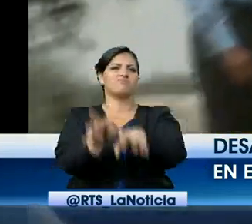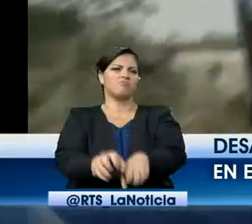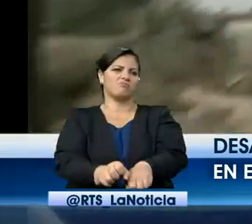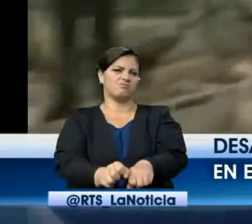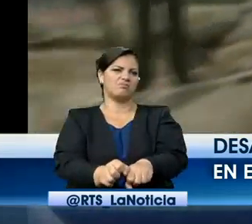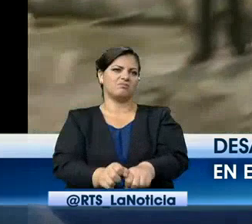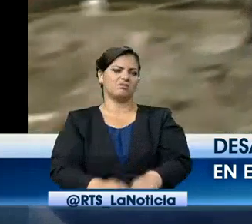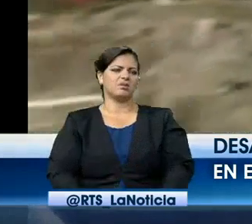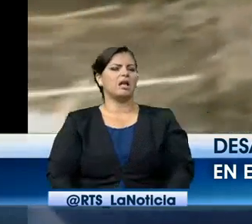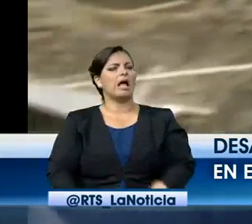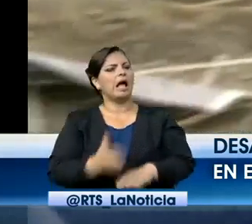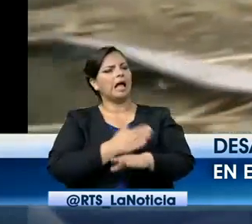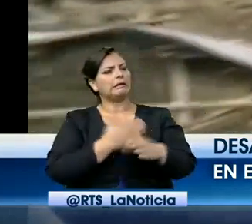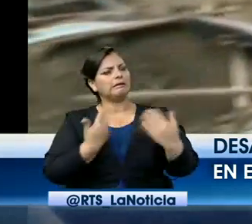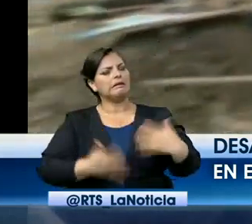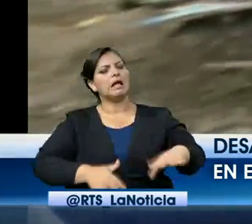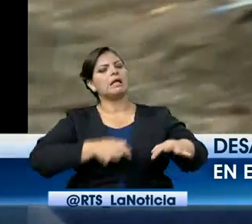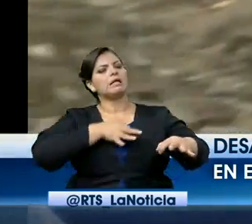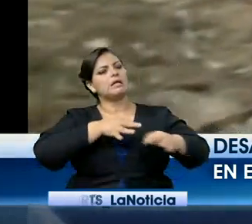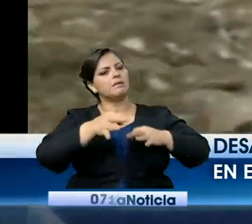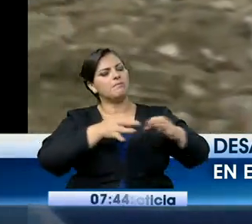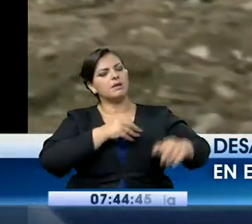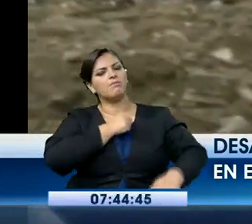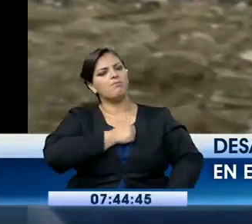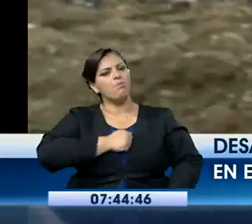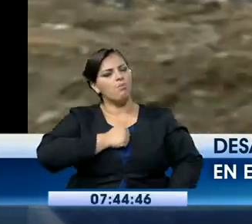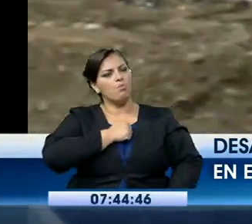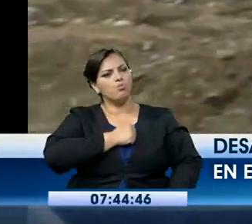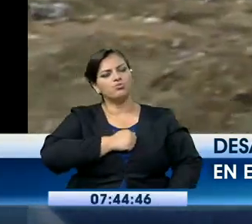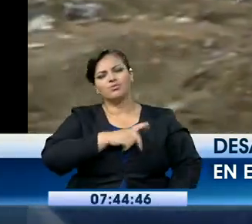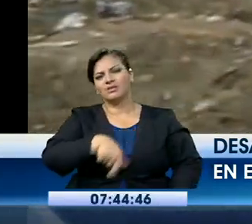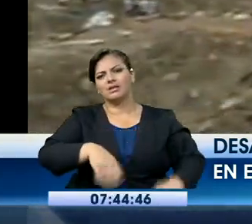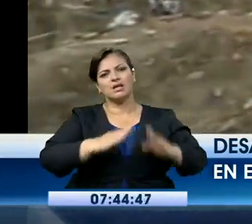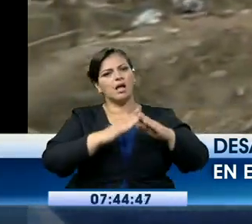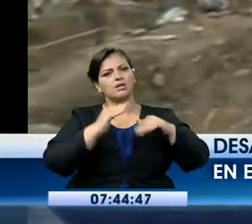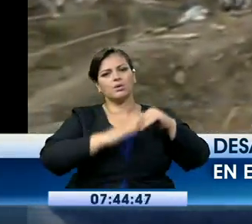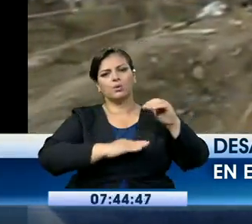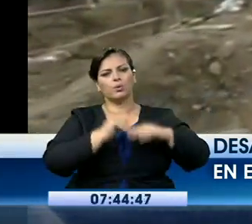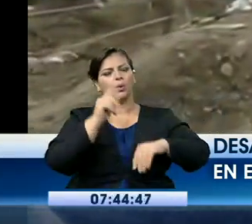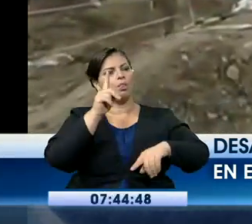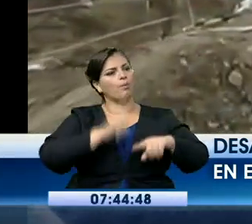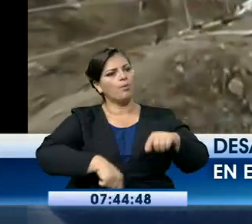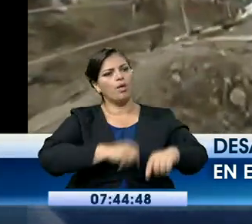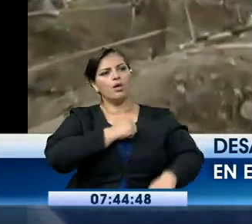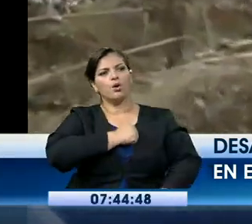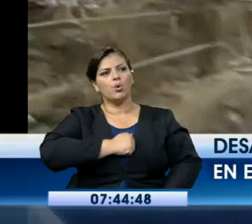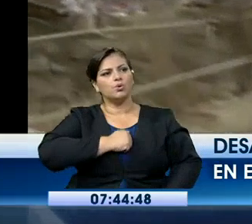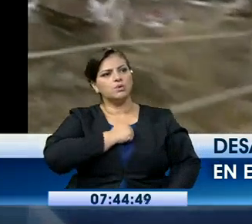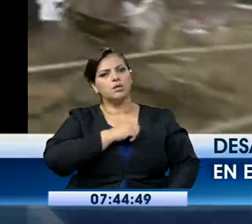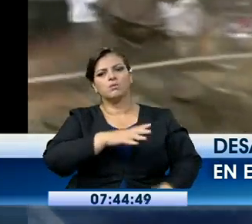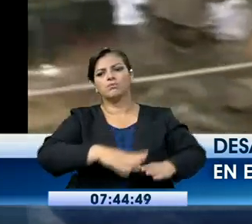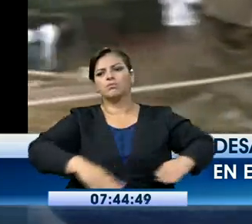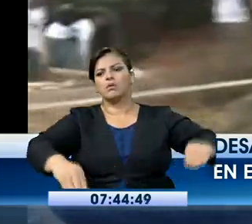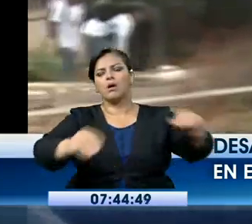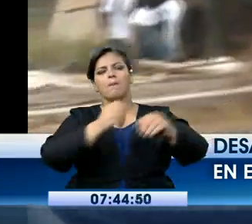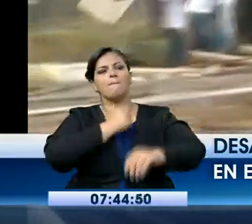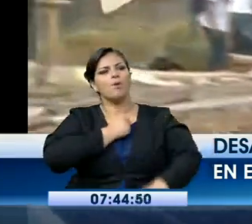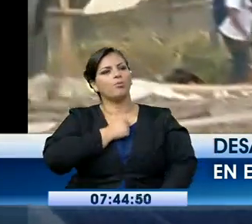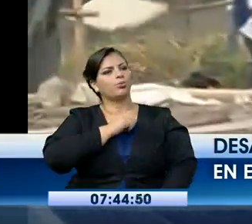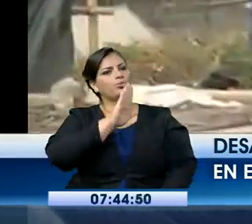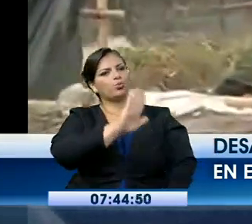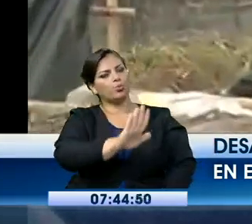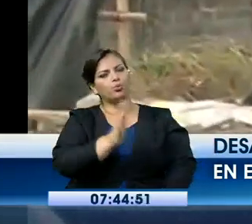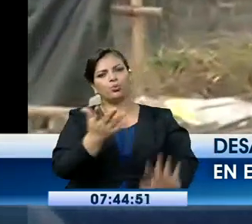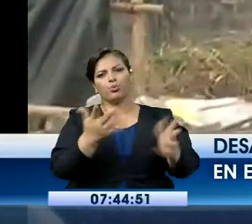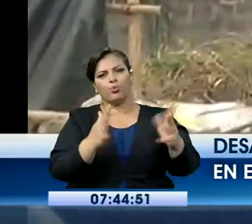Se les explicó la situación, hay la orden de desalojo por parte de la autoridad. De hecho, vinimos durante todos estos días conversando con